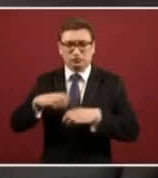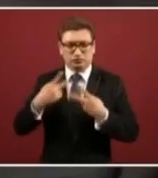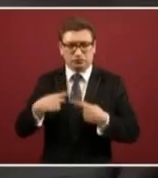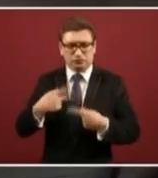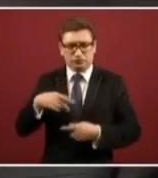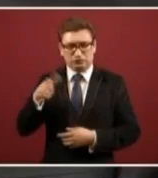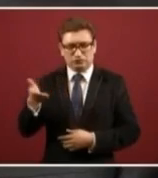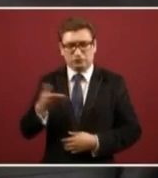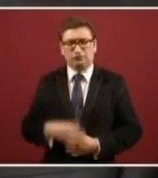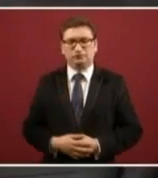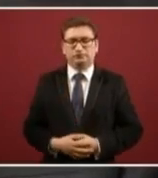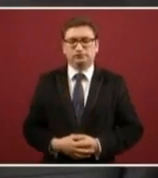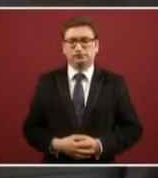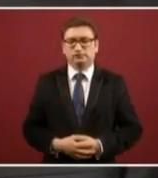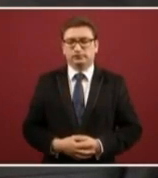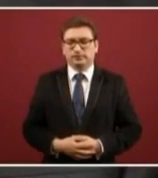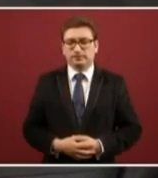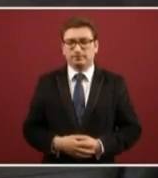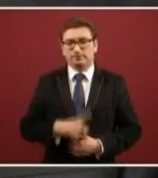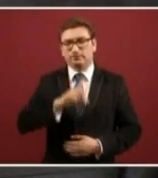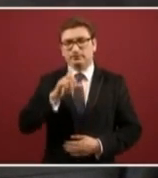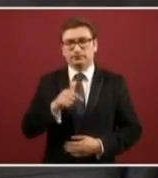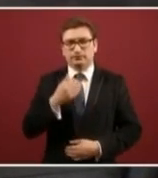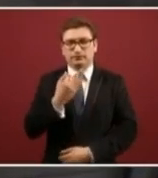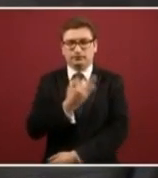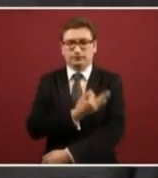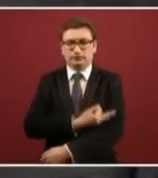en Guadalajara y en la tarde